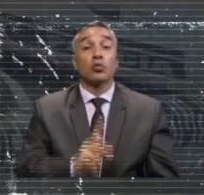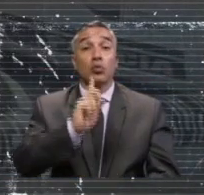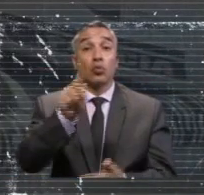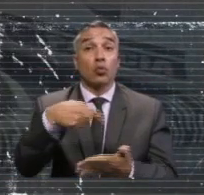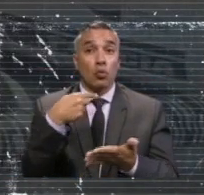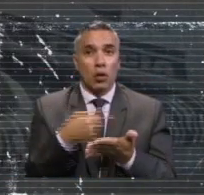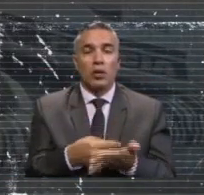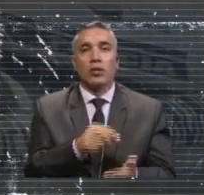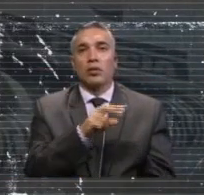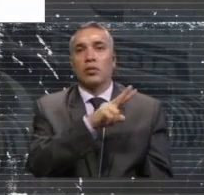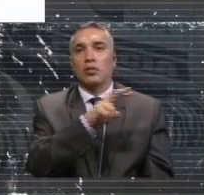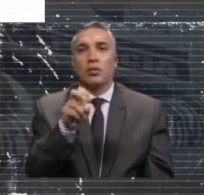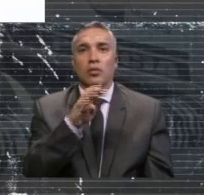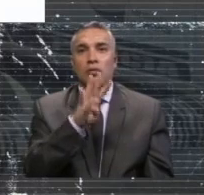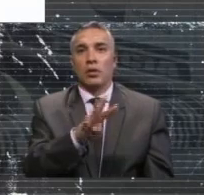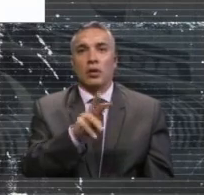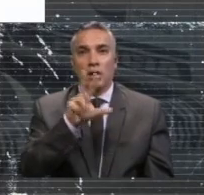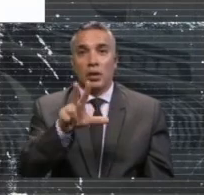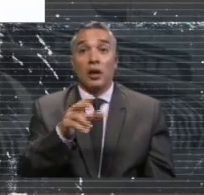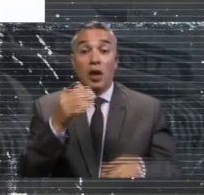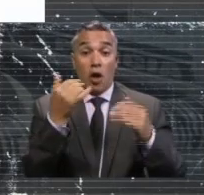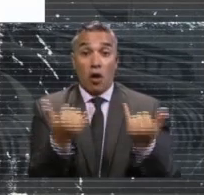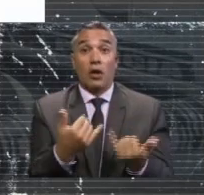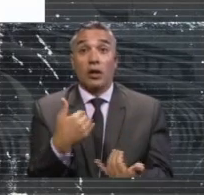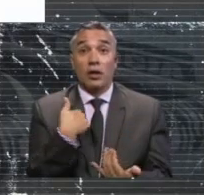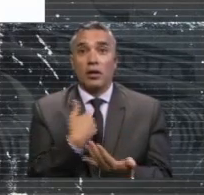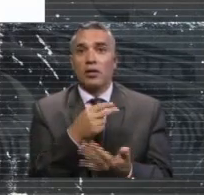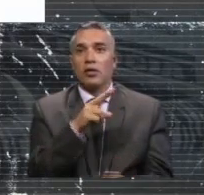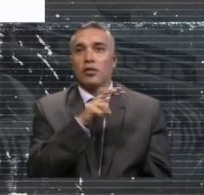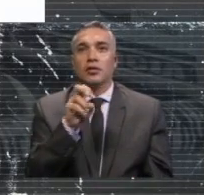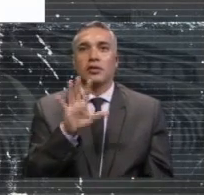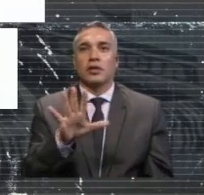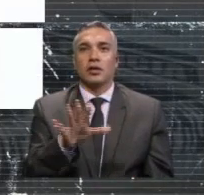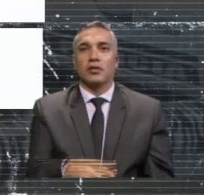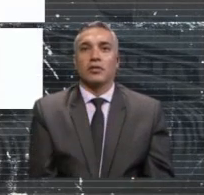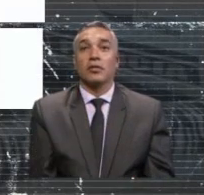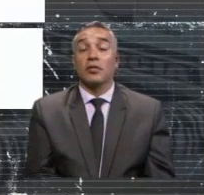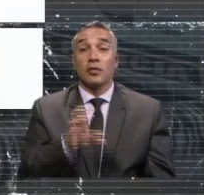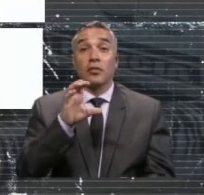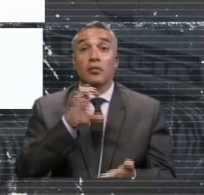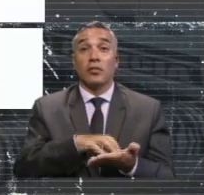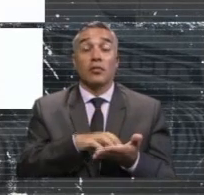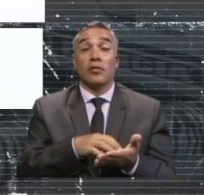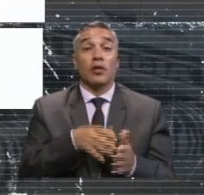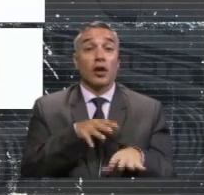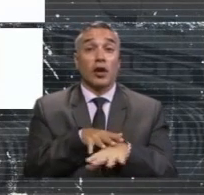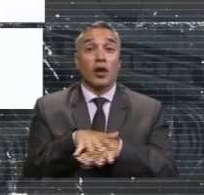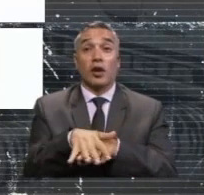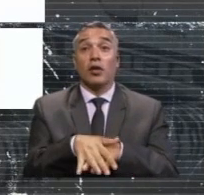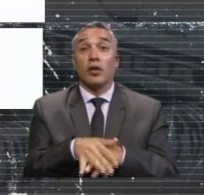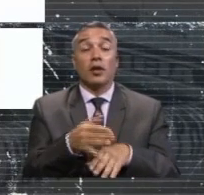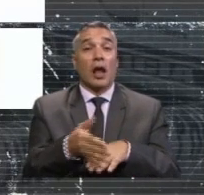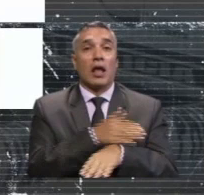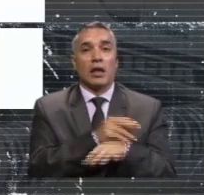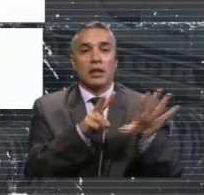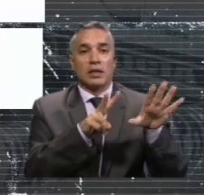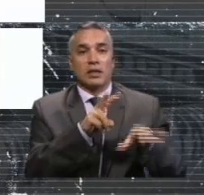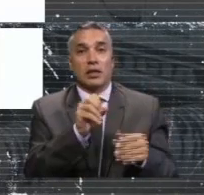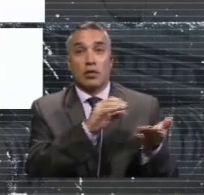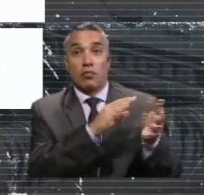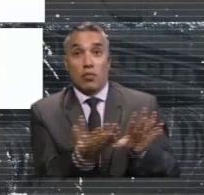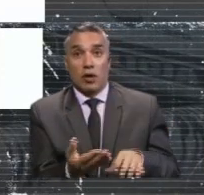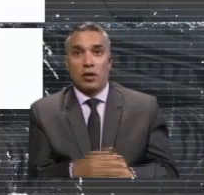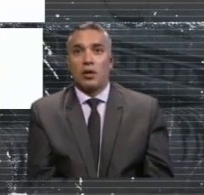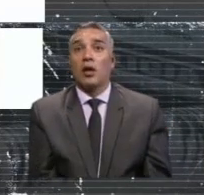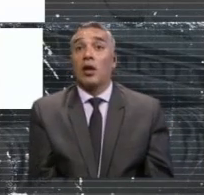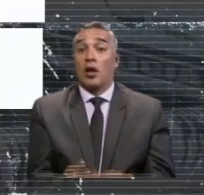Guayas, 243, actualmente 205. En la provincia de Los Ríos se registraron 70 muertes